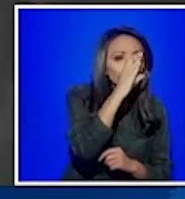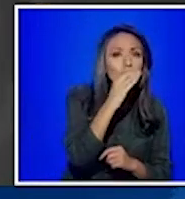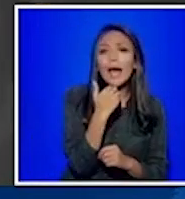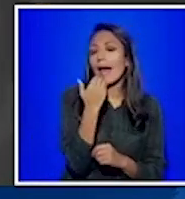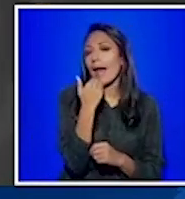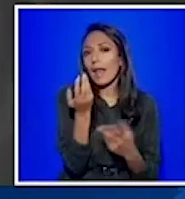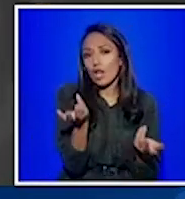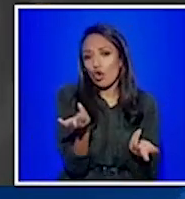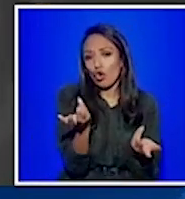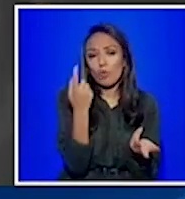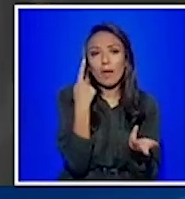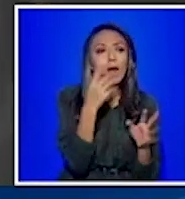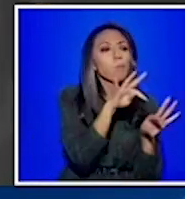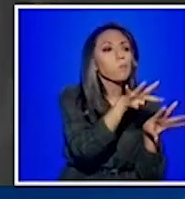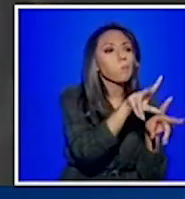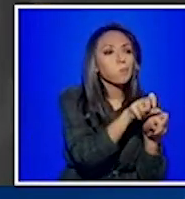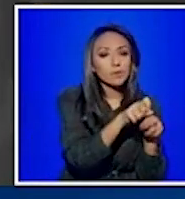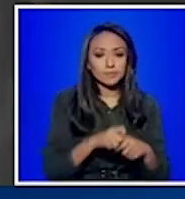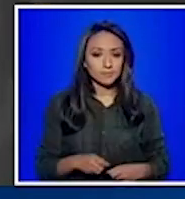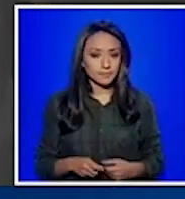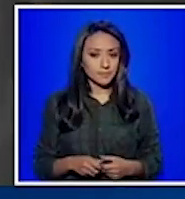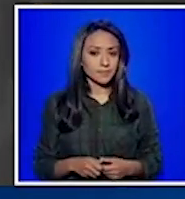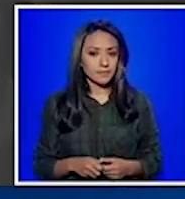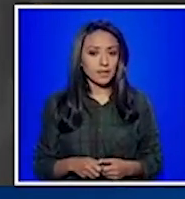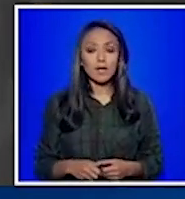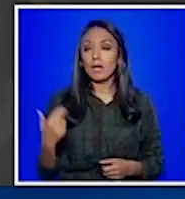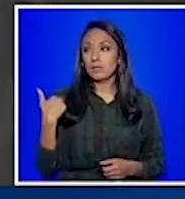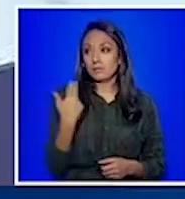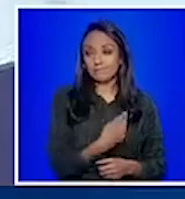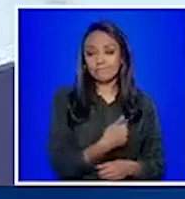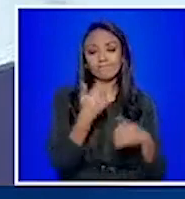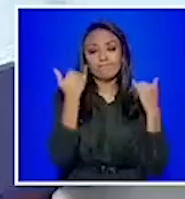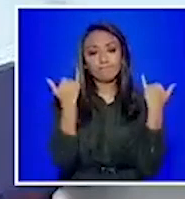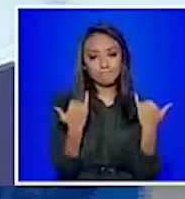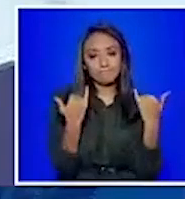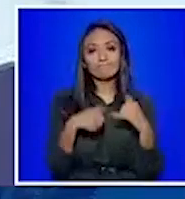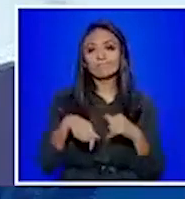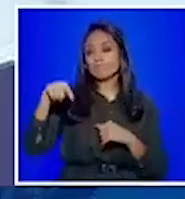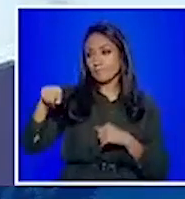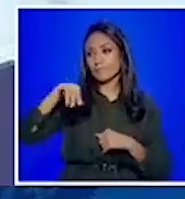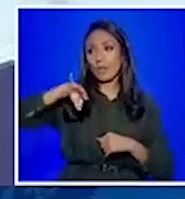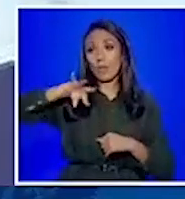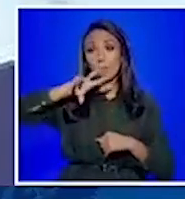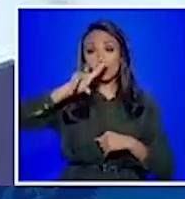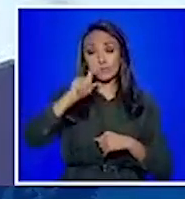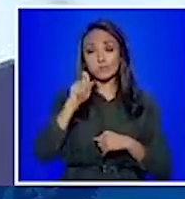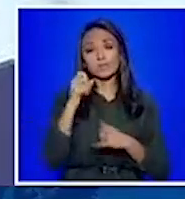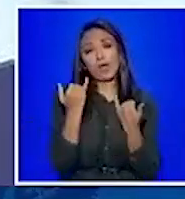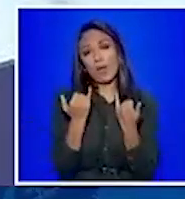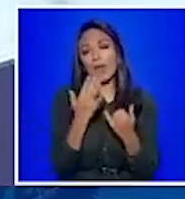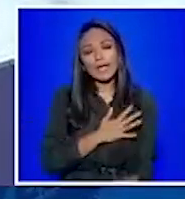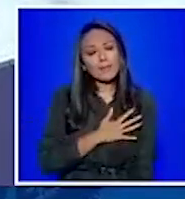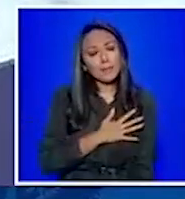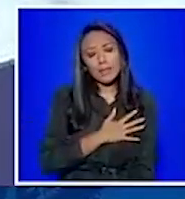que pudieran llevarse hemos sido víctimas nosotros también de la delincuencia qué pena pero